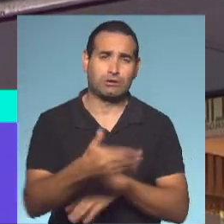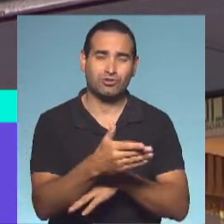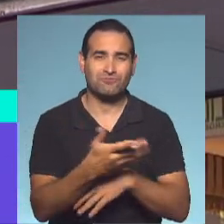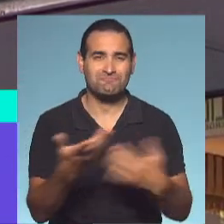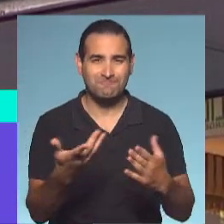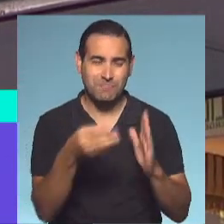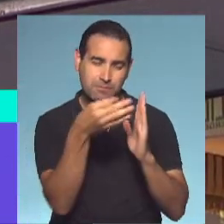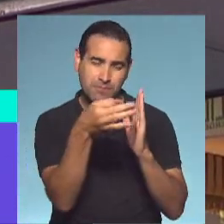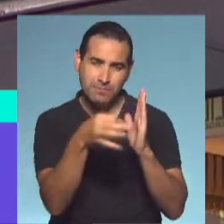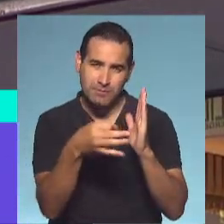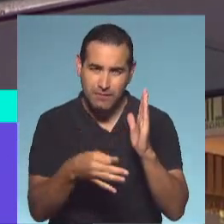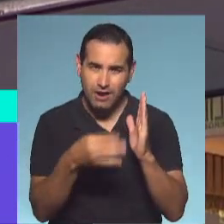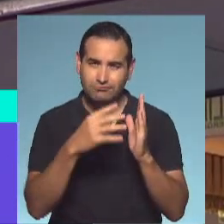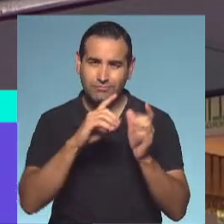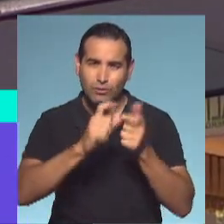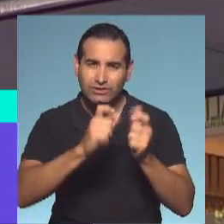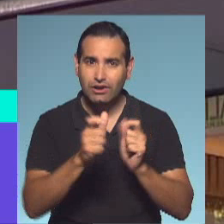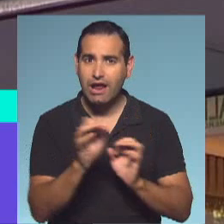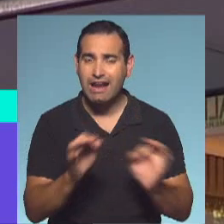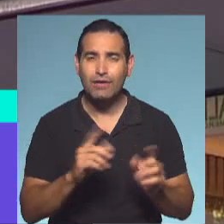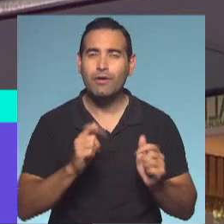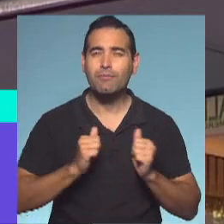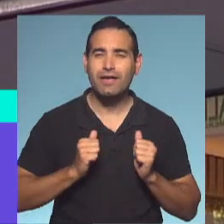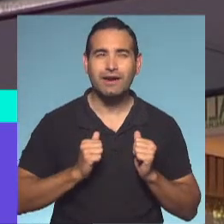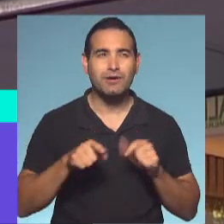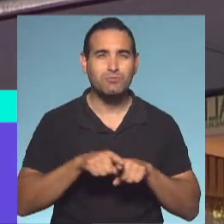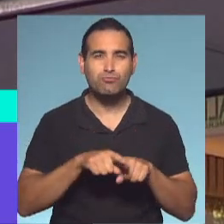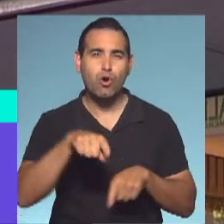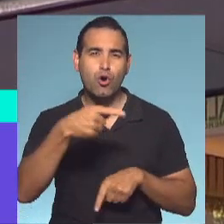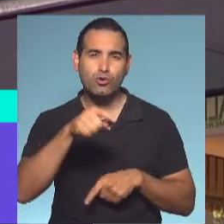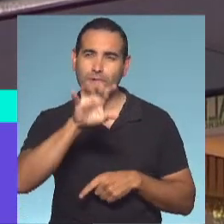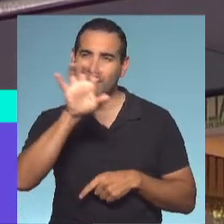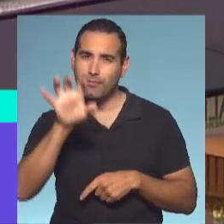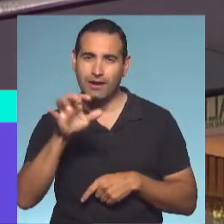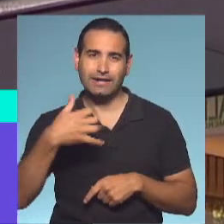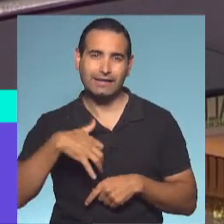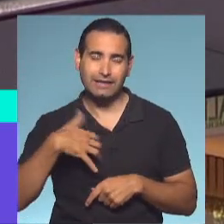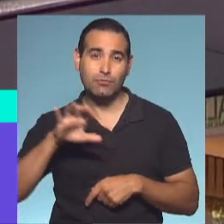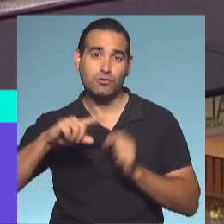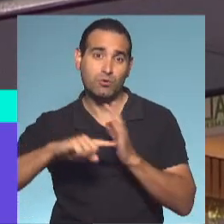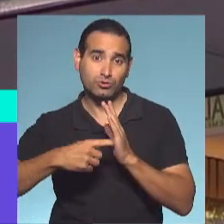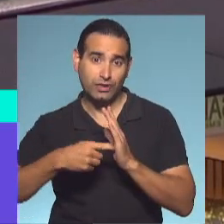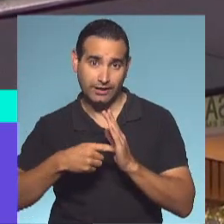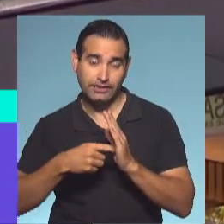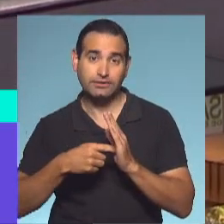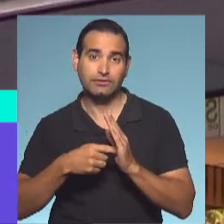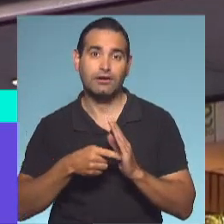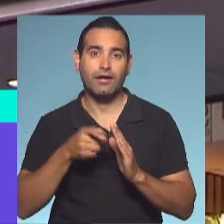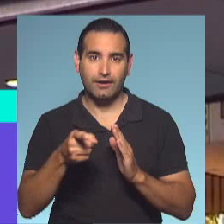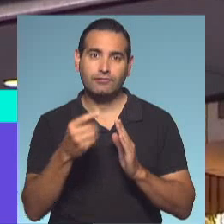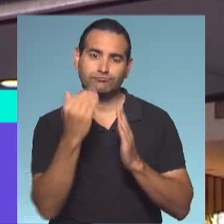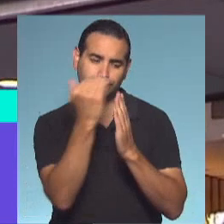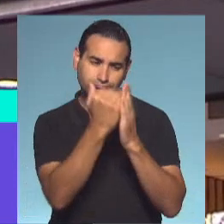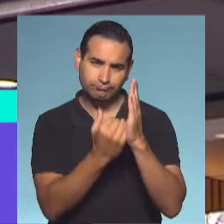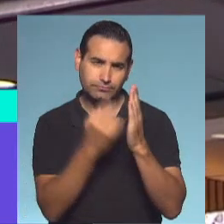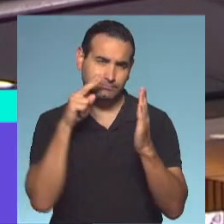fueron chequeados y no esperaron como hace, por ejemplo, otras zonas de la República Argentina, la provincia de Buenos Aires, por dar un ejemplo, de